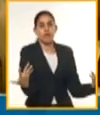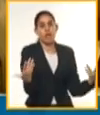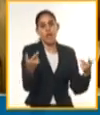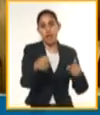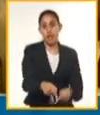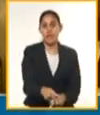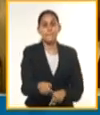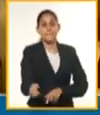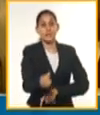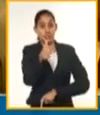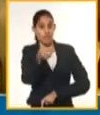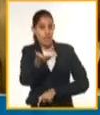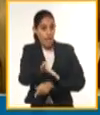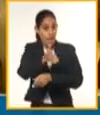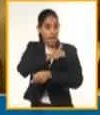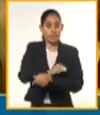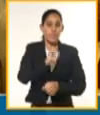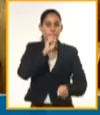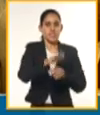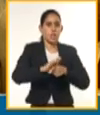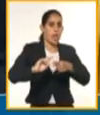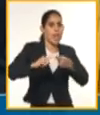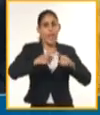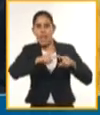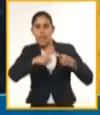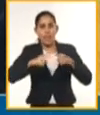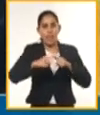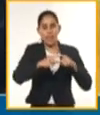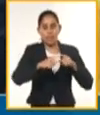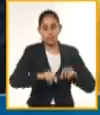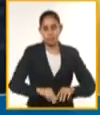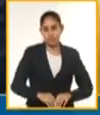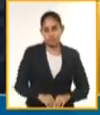lo que supone el comienzo de una bronca descomunal a tres voces.